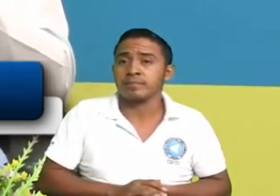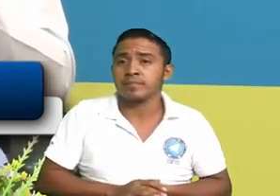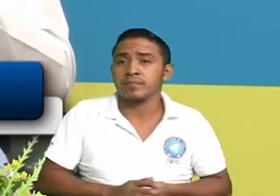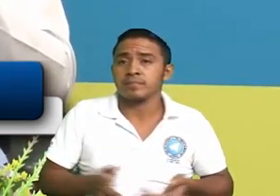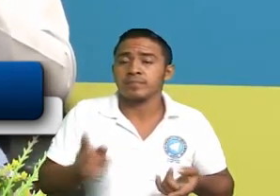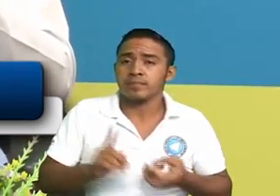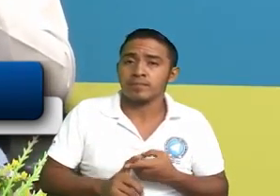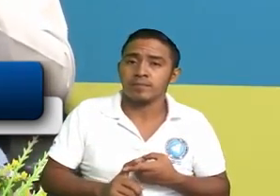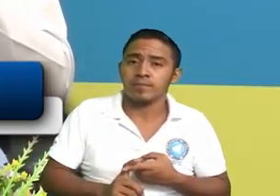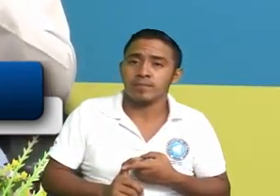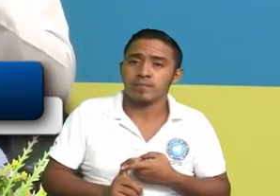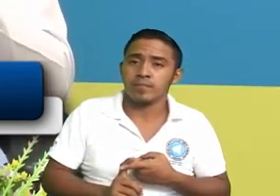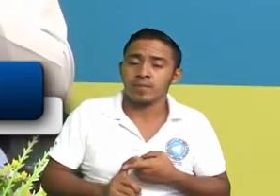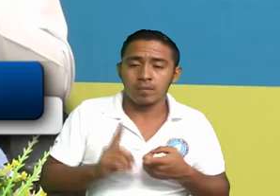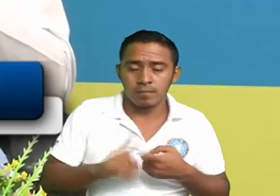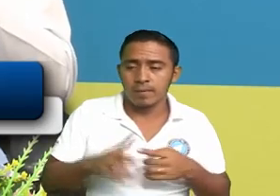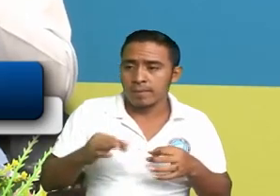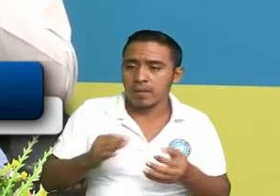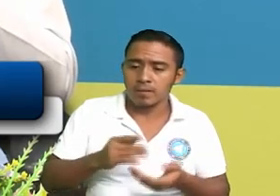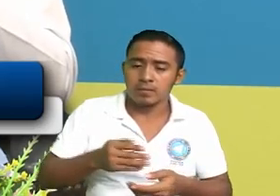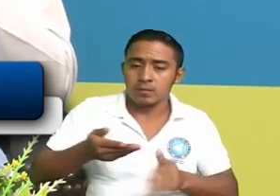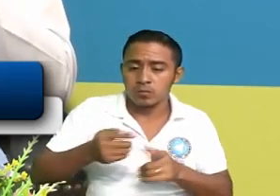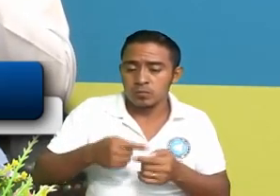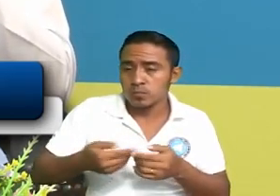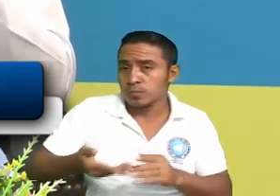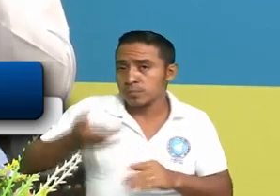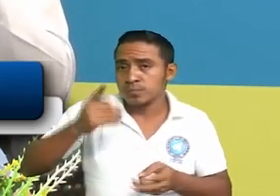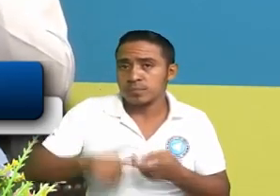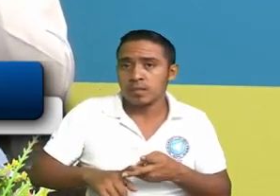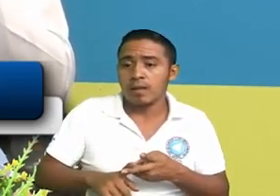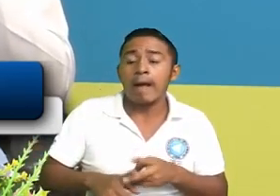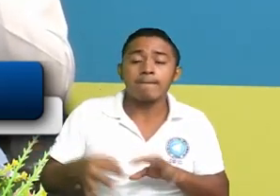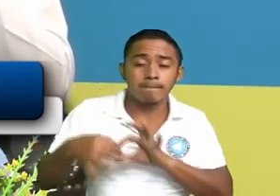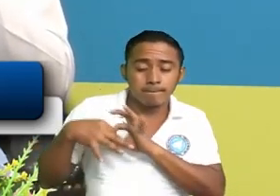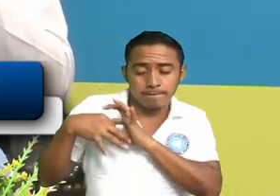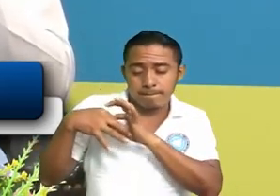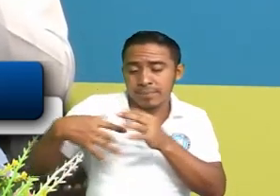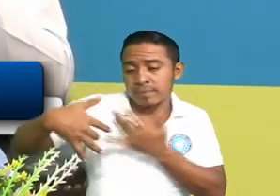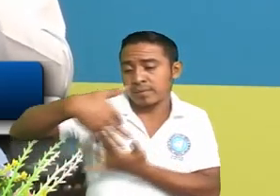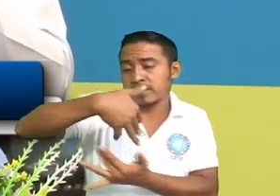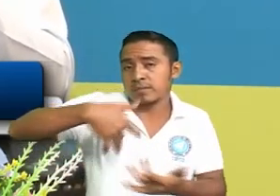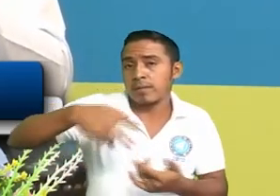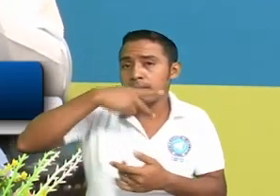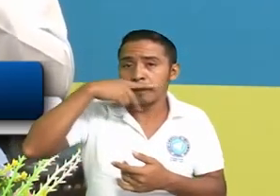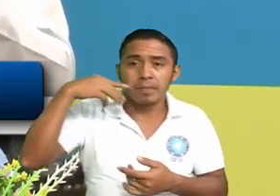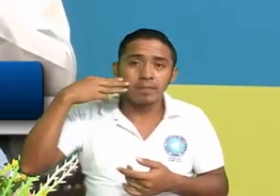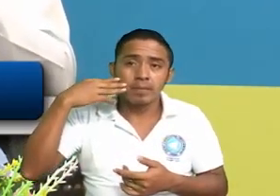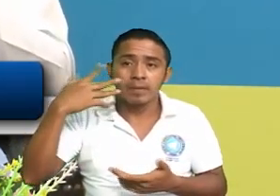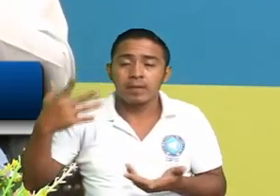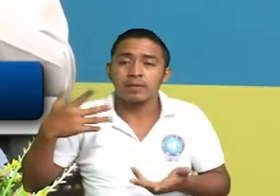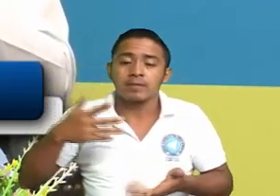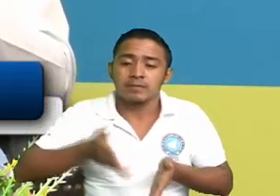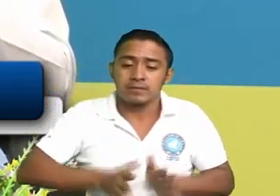más seguro. Y lo otro es la temperatura. Cuando tú lo pones piel con piel, tienes una temperatura